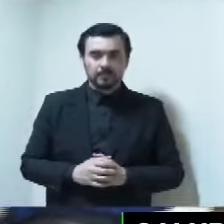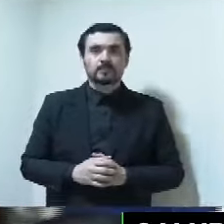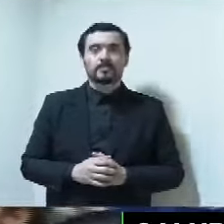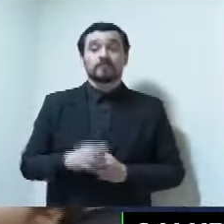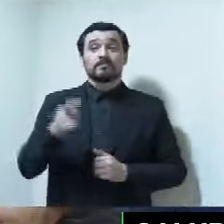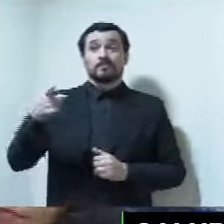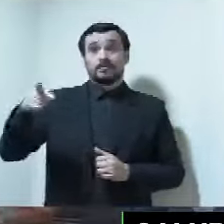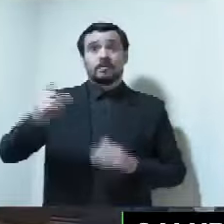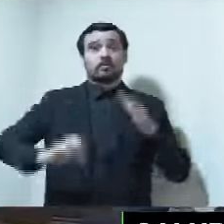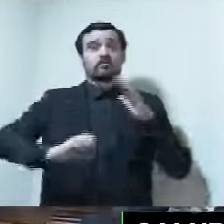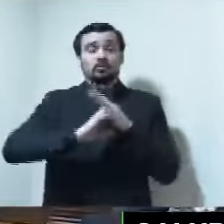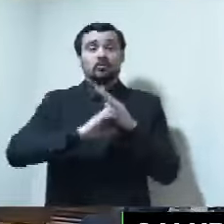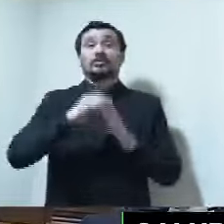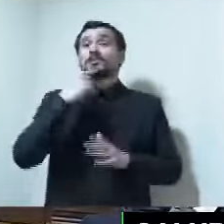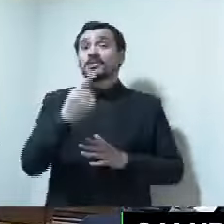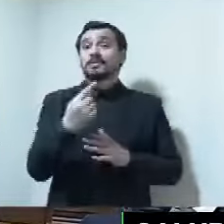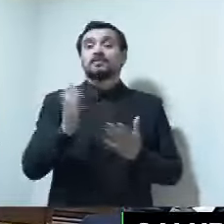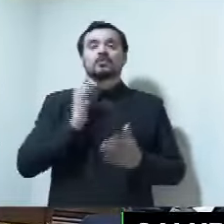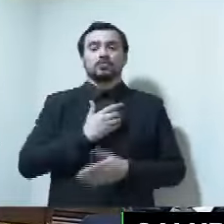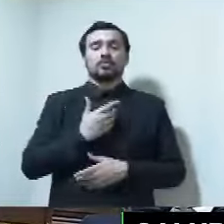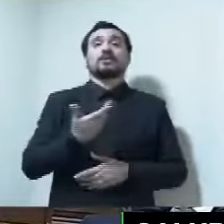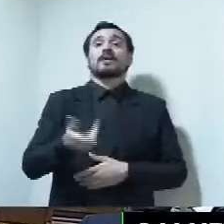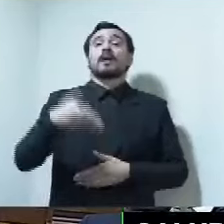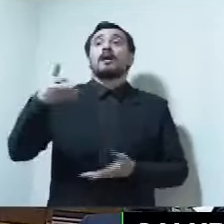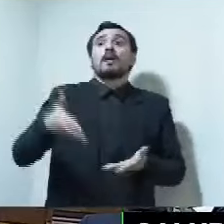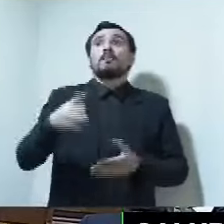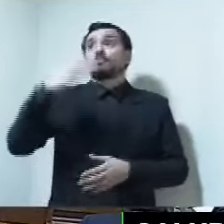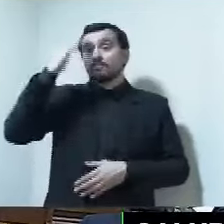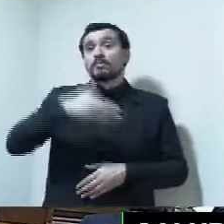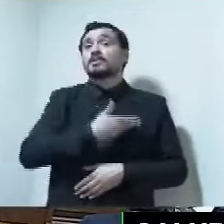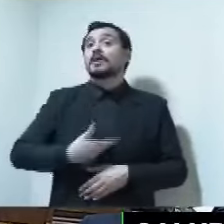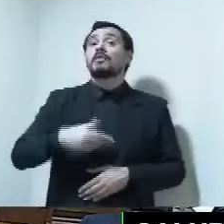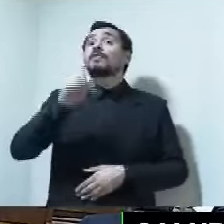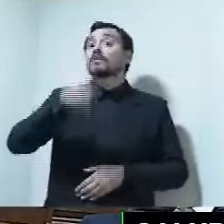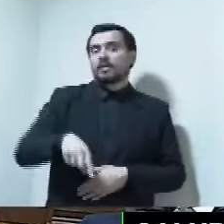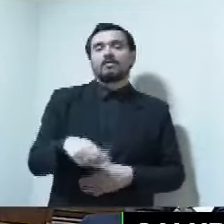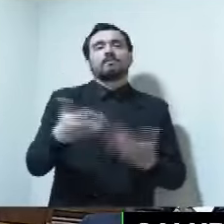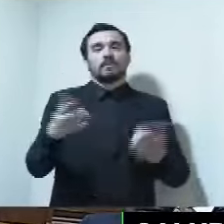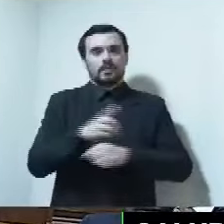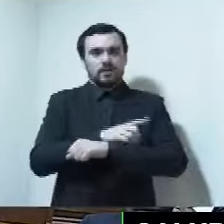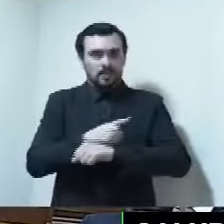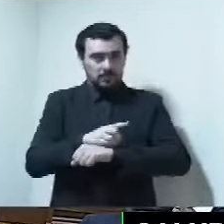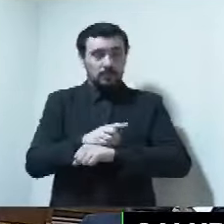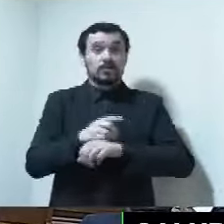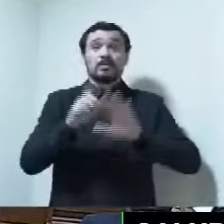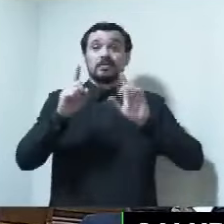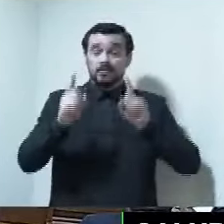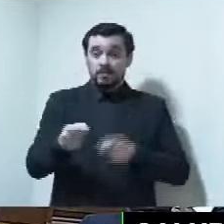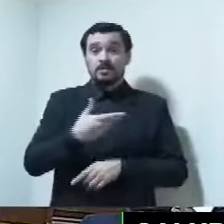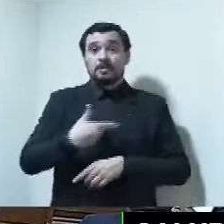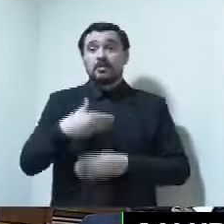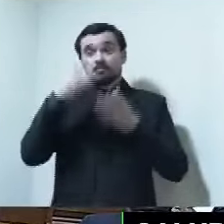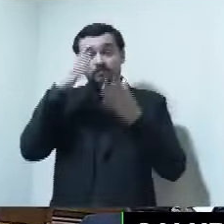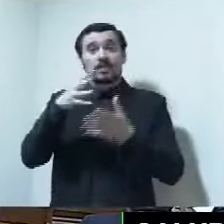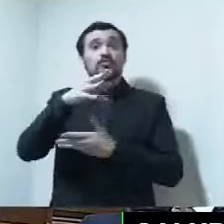Nuestra Constitución declara que somos un Estado de Derecho, pero agrega crucialmente un Estado social. Con ello